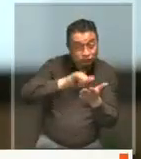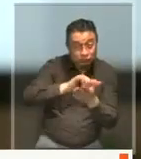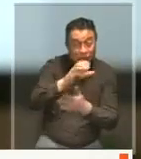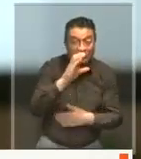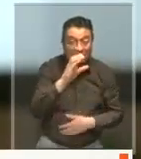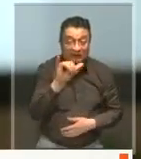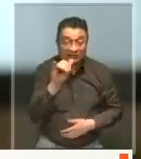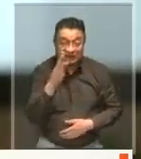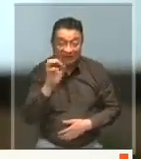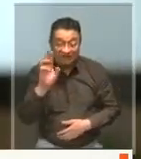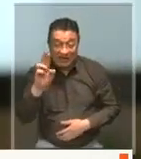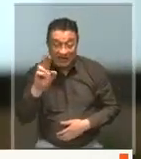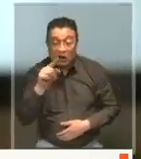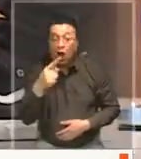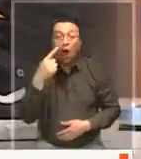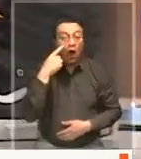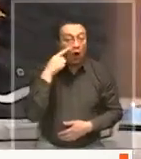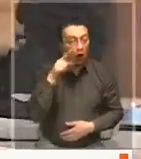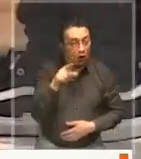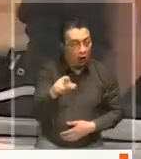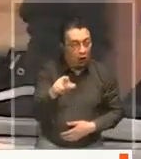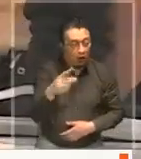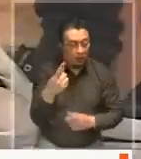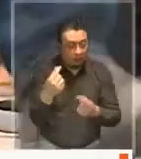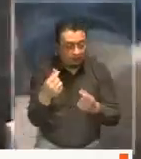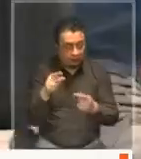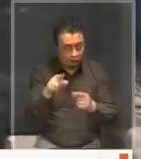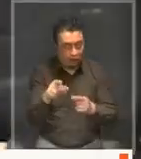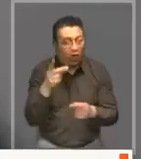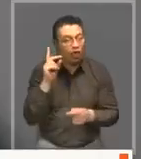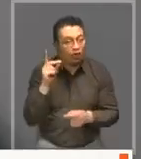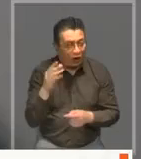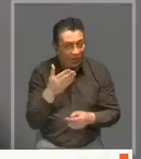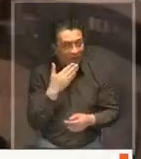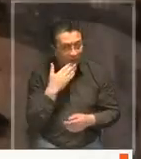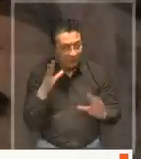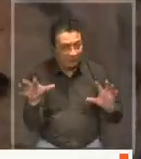manday ojo ahí también sus precios se verán